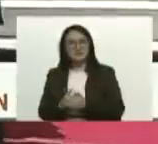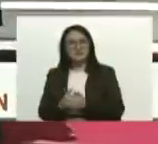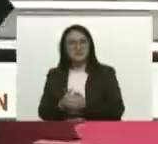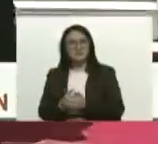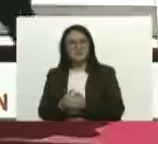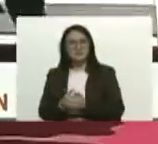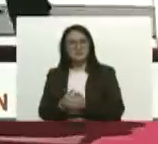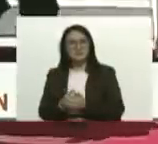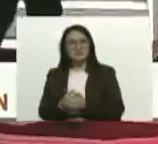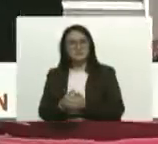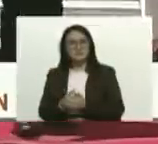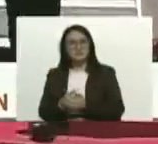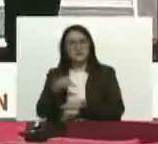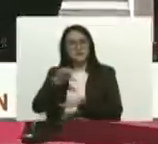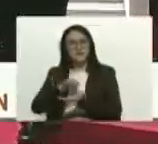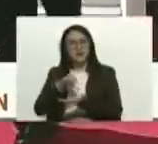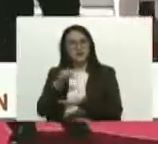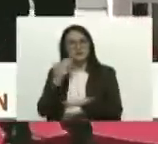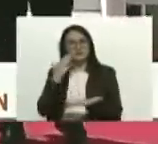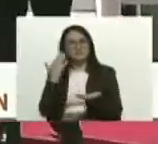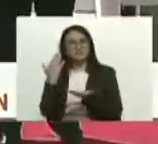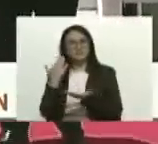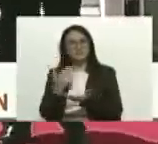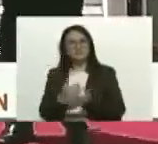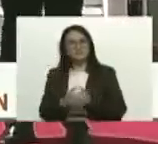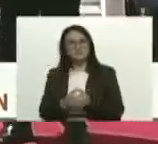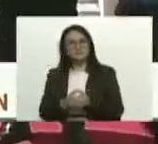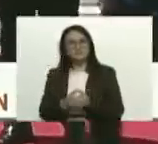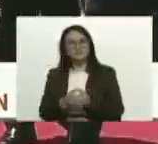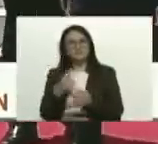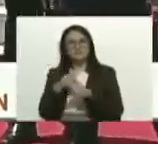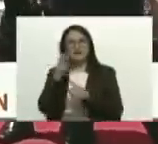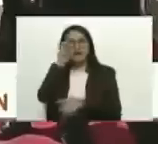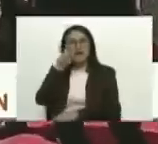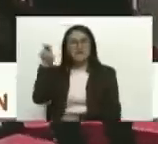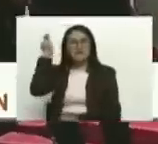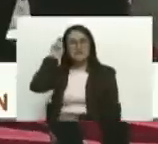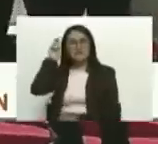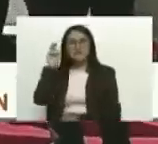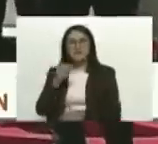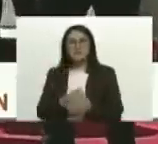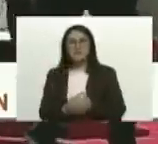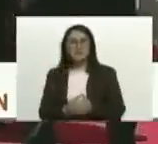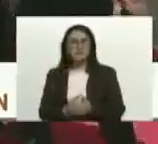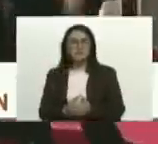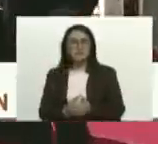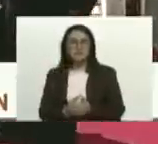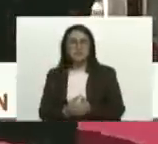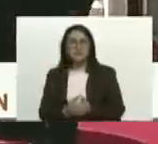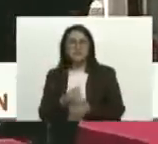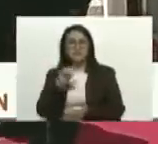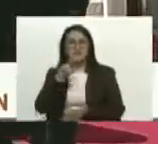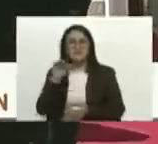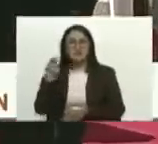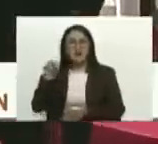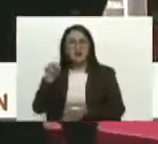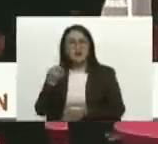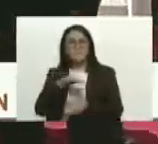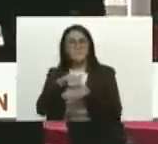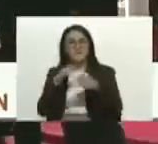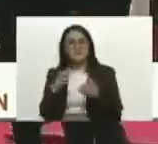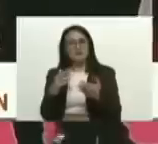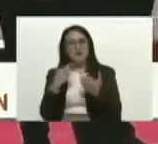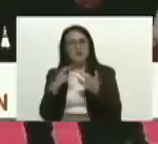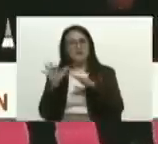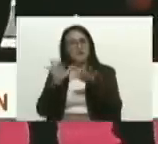en Venezuela, Oyatolá Soltani, también el canciller de la República, Iván Gil, ministro del Poder Popular para las